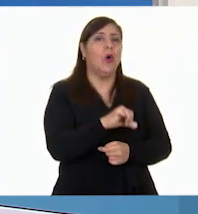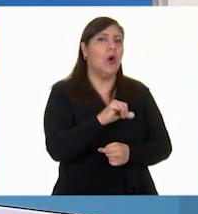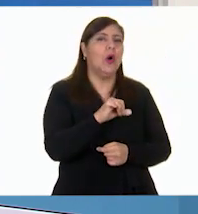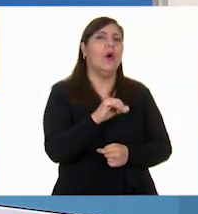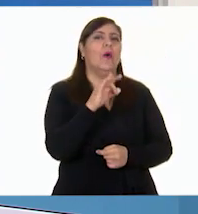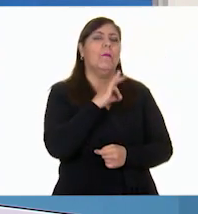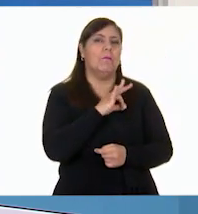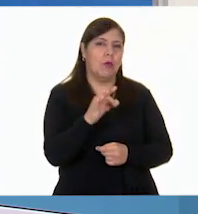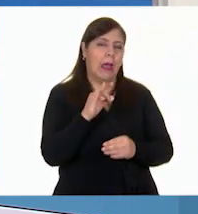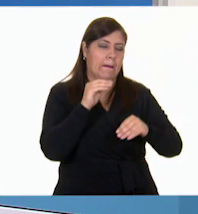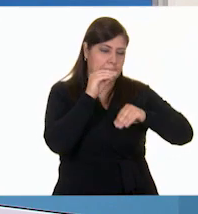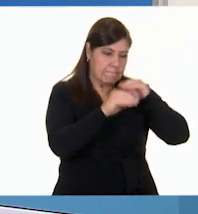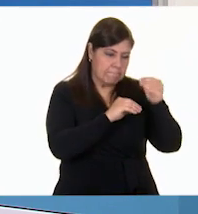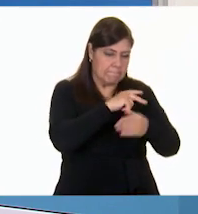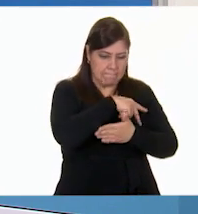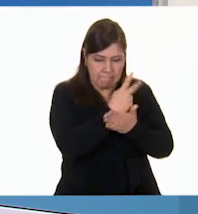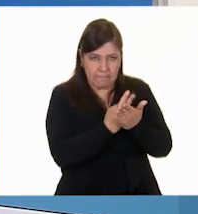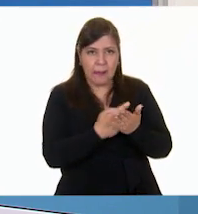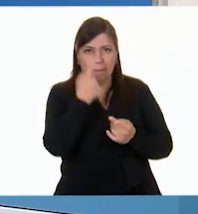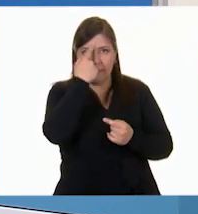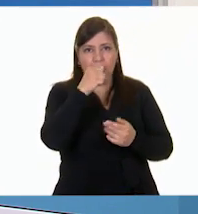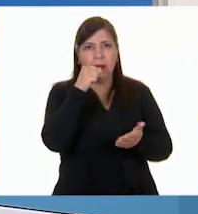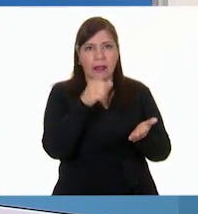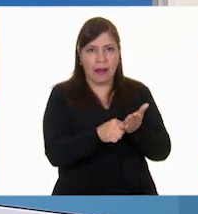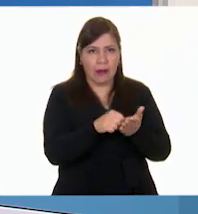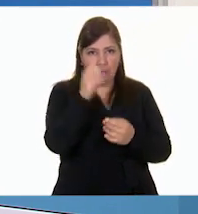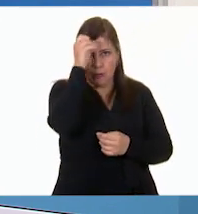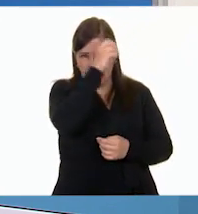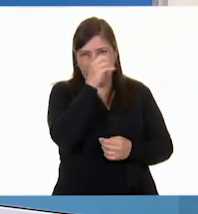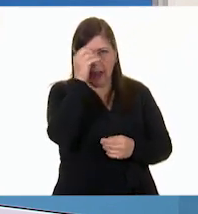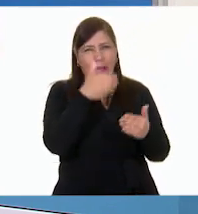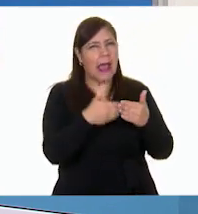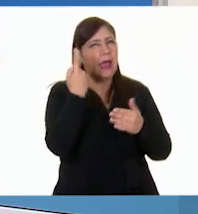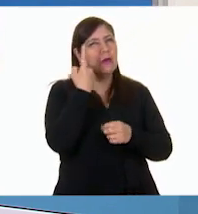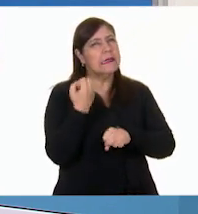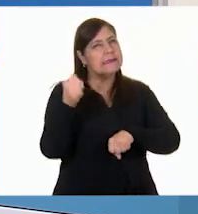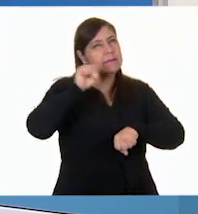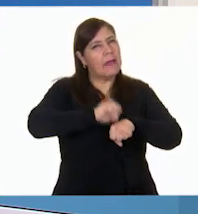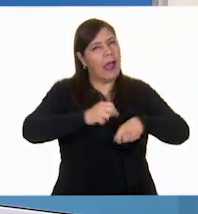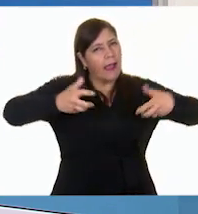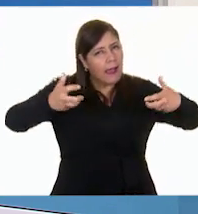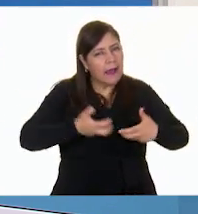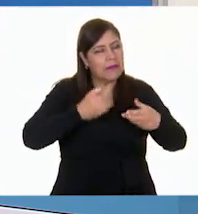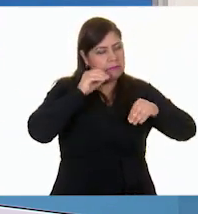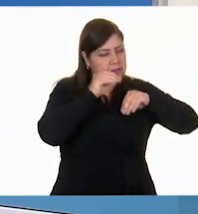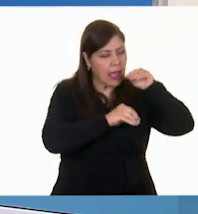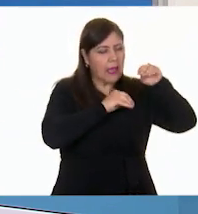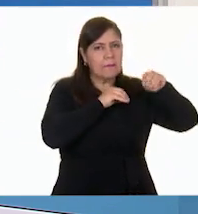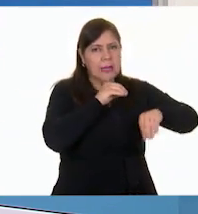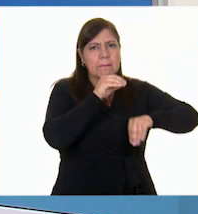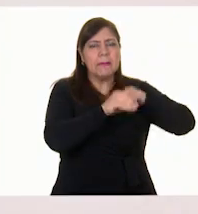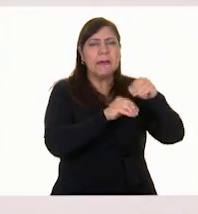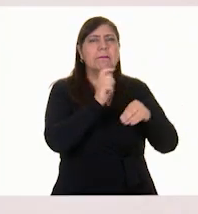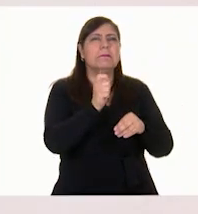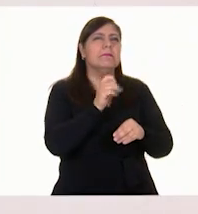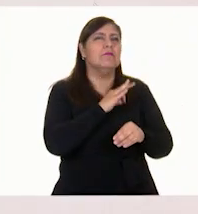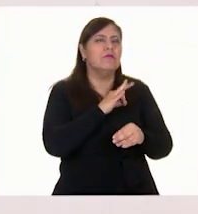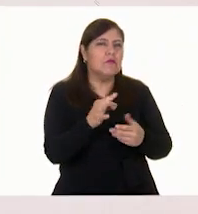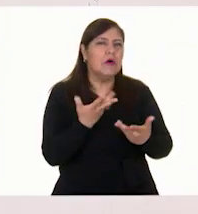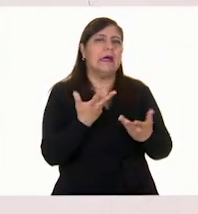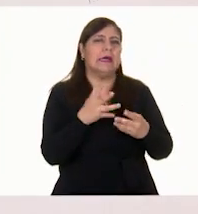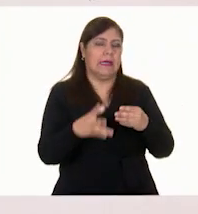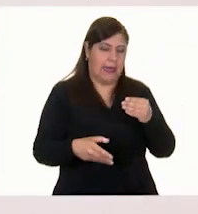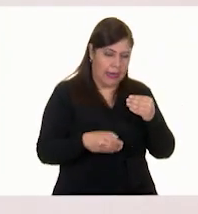la planeación de la carta de opinión que hicimos la semana pasada, definiendo qué incluiremos en